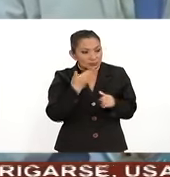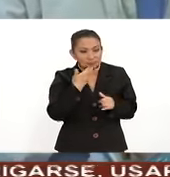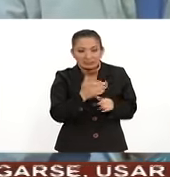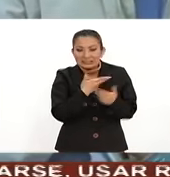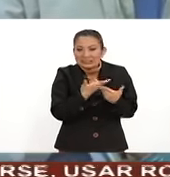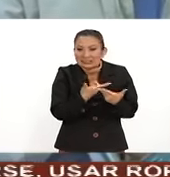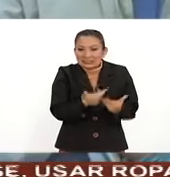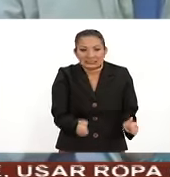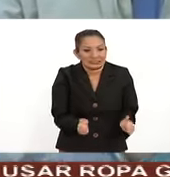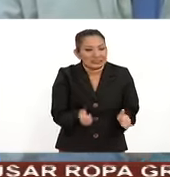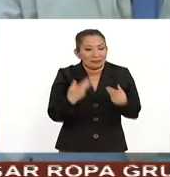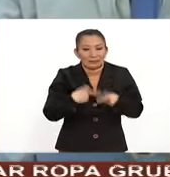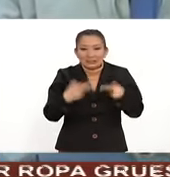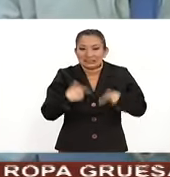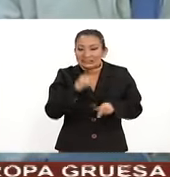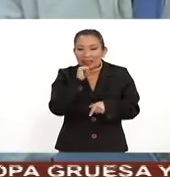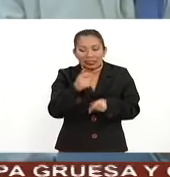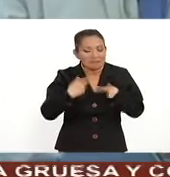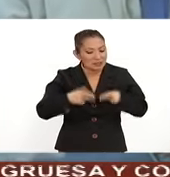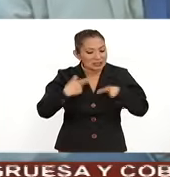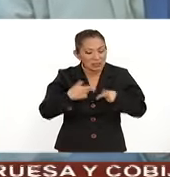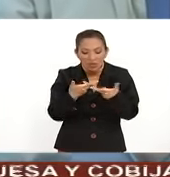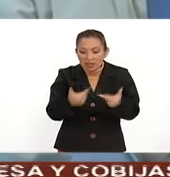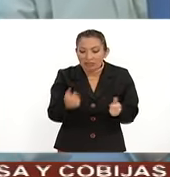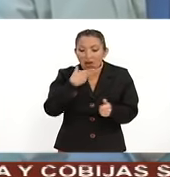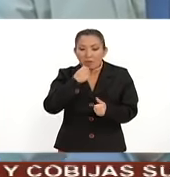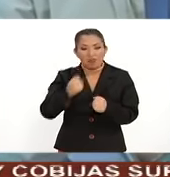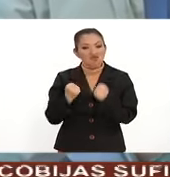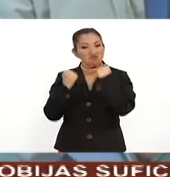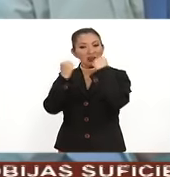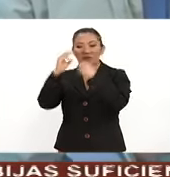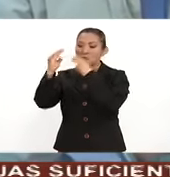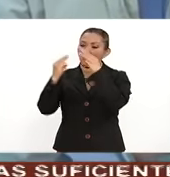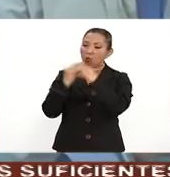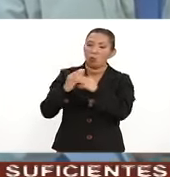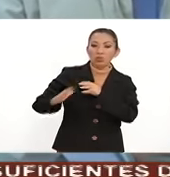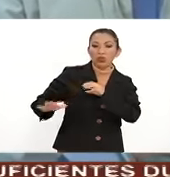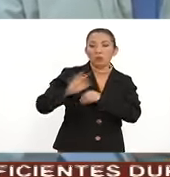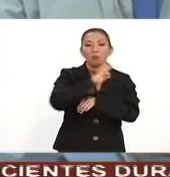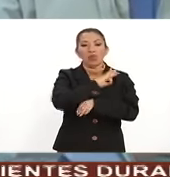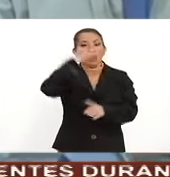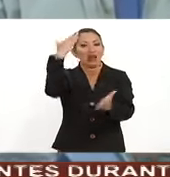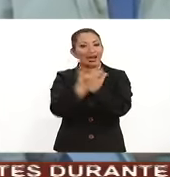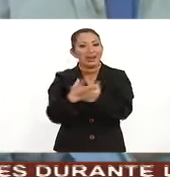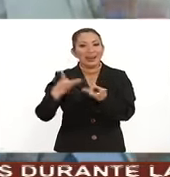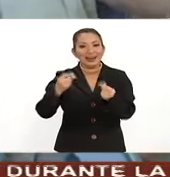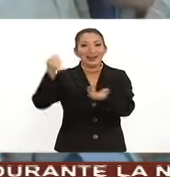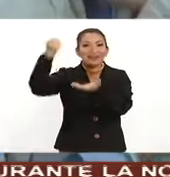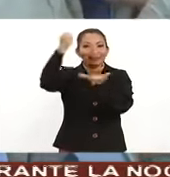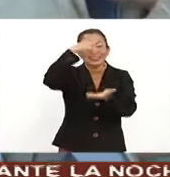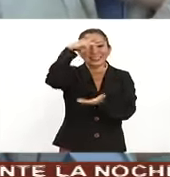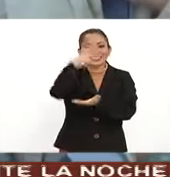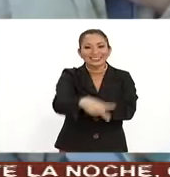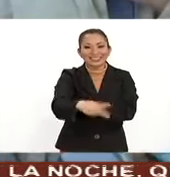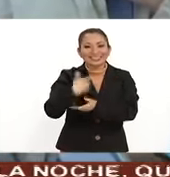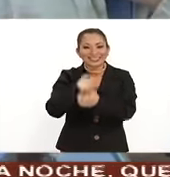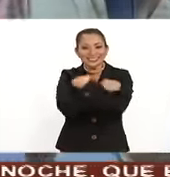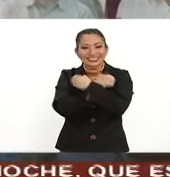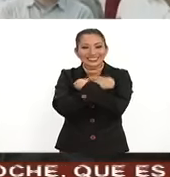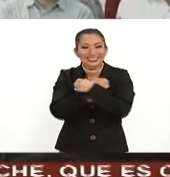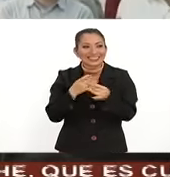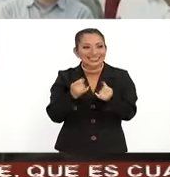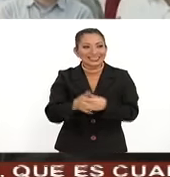nadie, absolutamente nadie, ni el hombre más poderoso del mundo va a poder frenar las inversiones en México con una educación